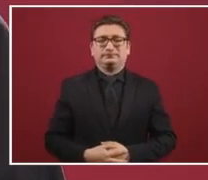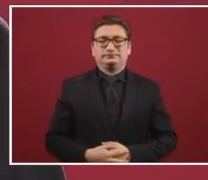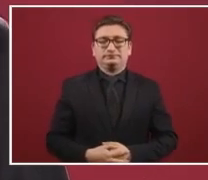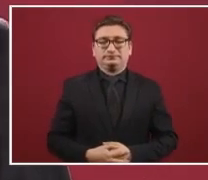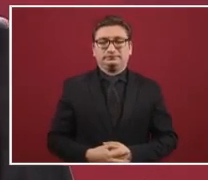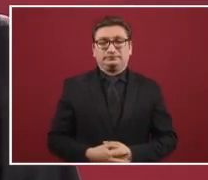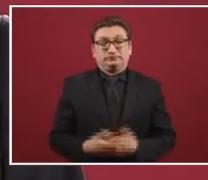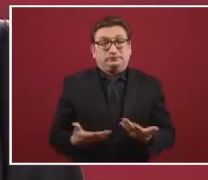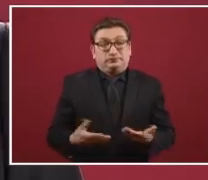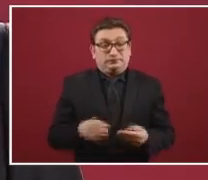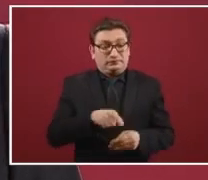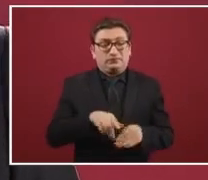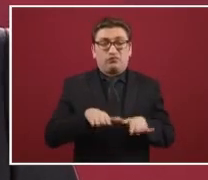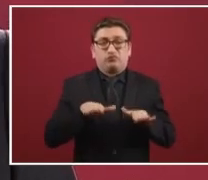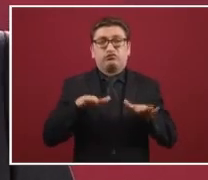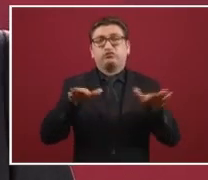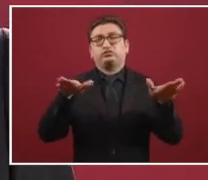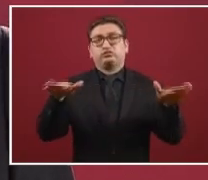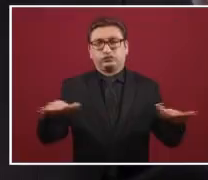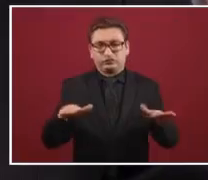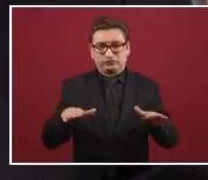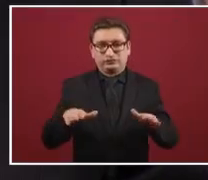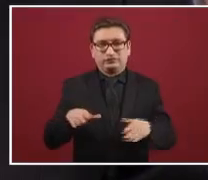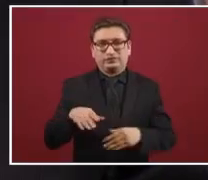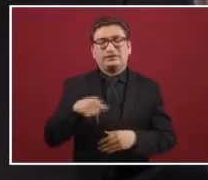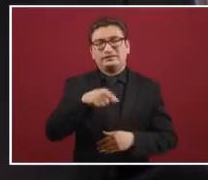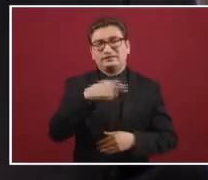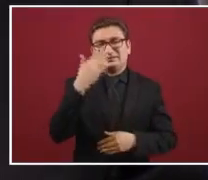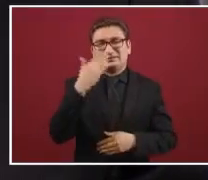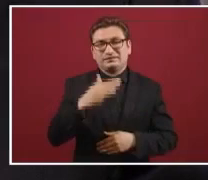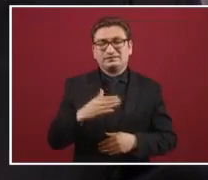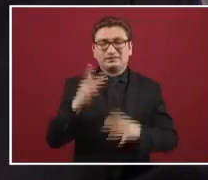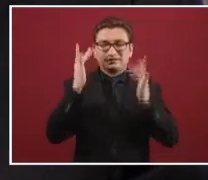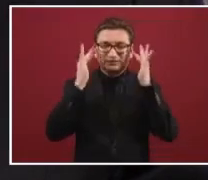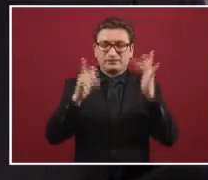la base aérea de Santa Lucía.